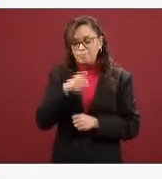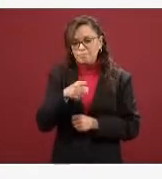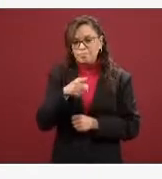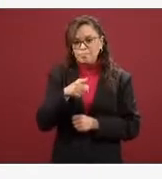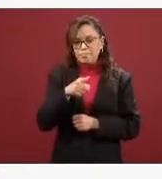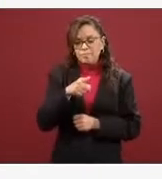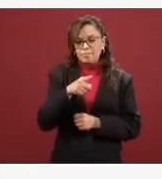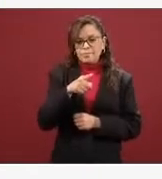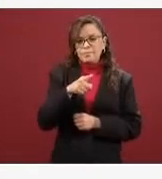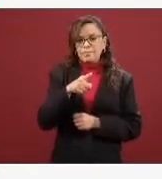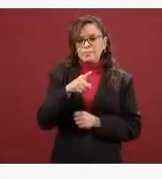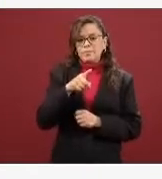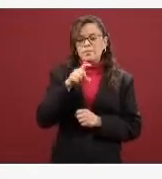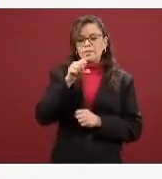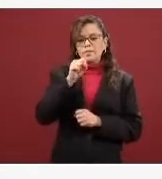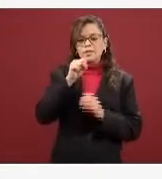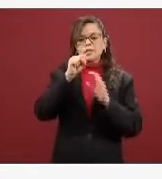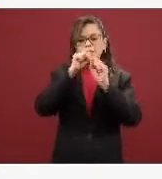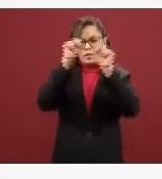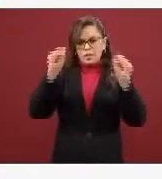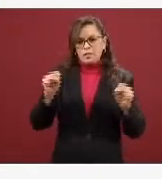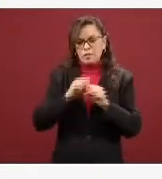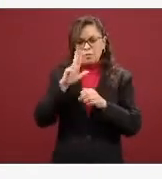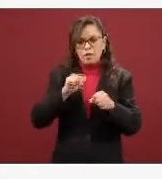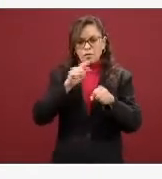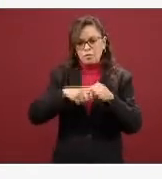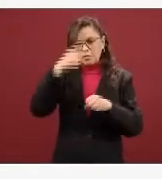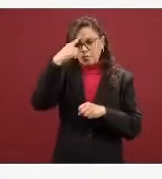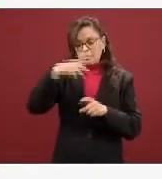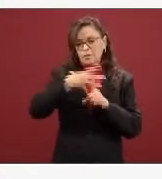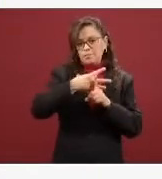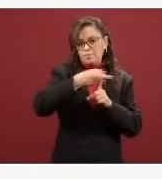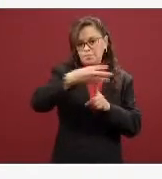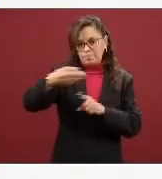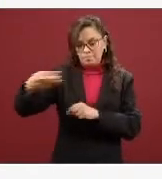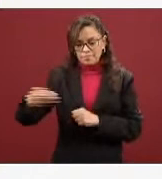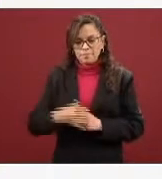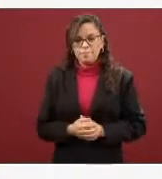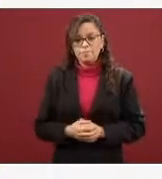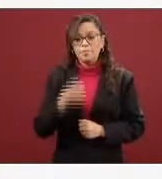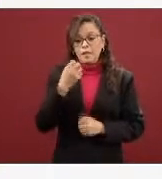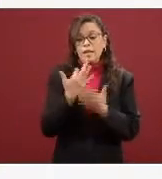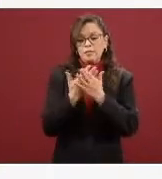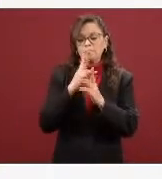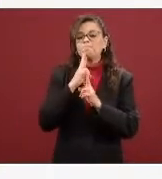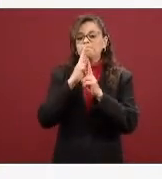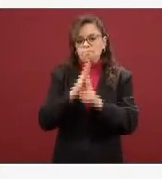Vigilancia Epidemiológica, pero que todavía está pendiente de emitir su resultado, y se han descartado